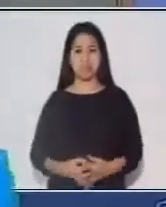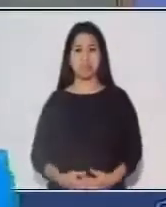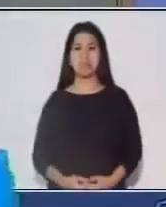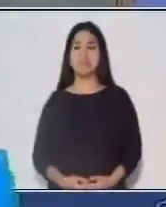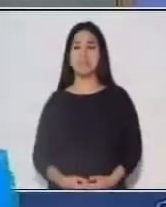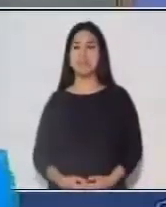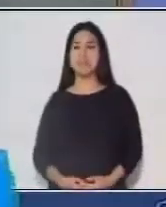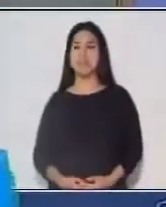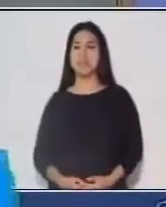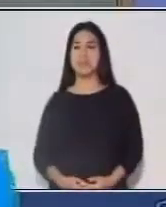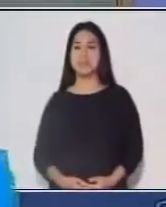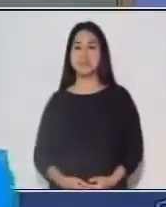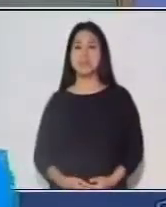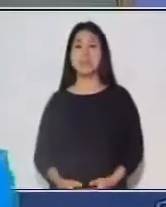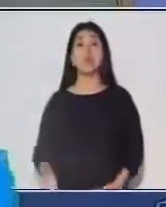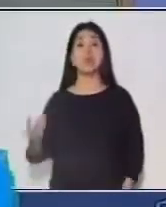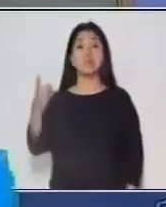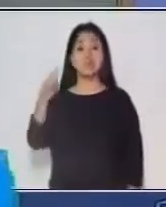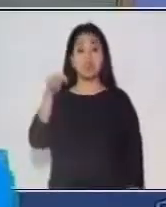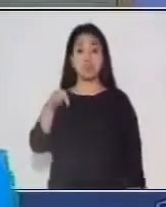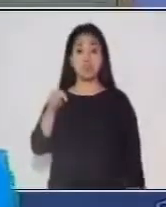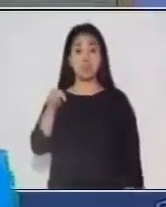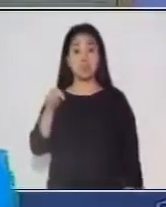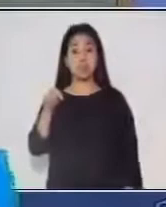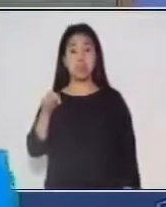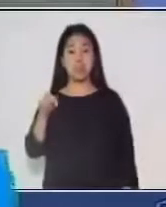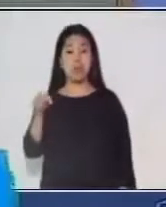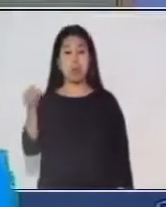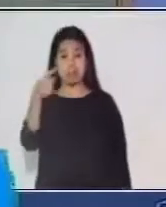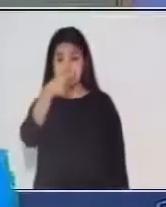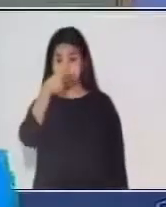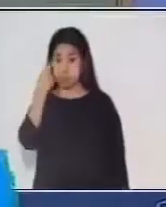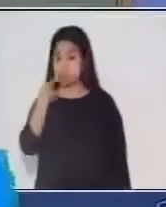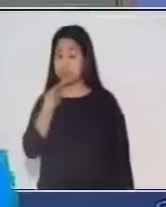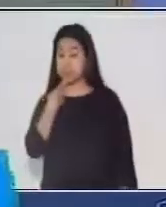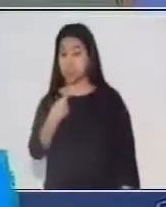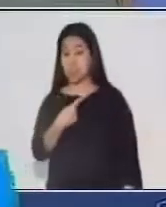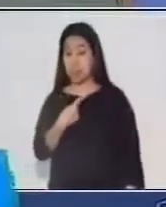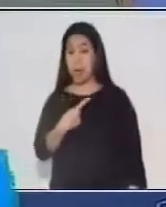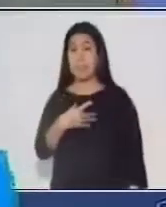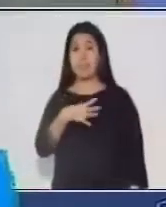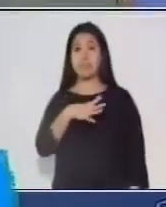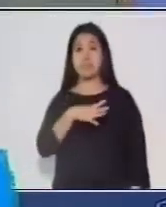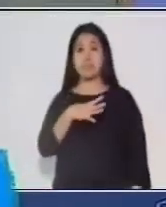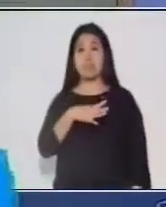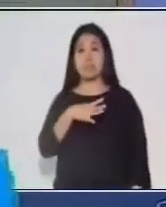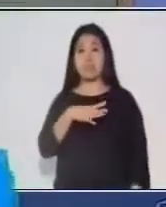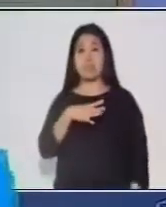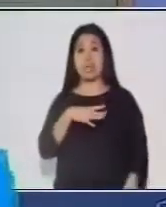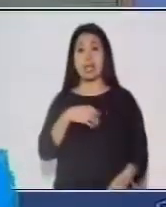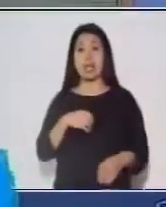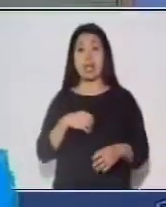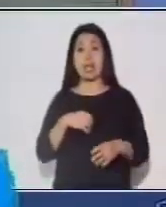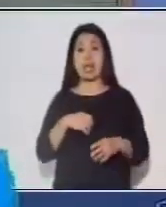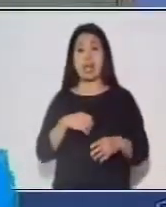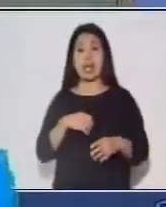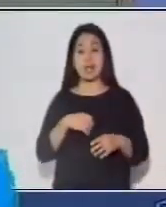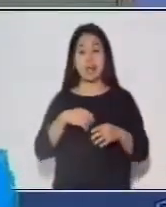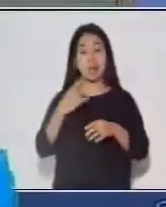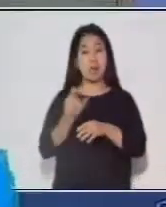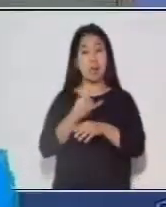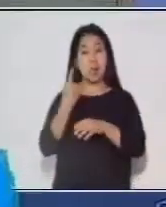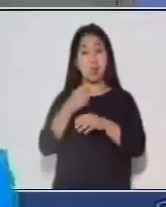Hoy, como te había anticipado, vamos a tener aplicaciones de elipses en